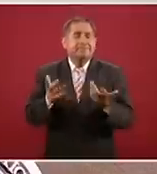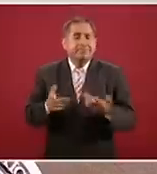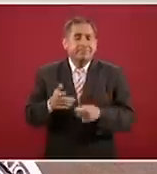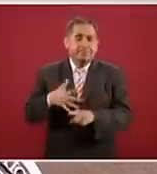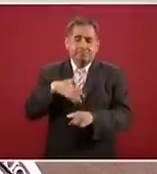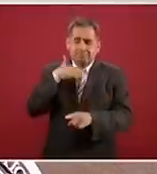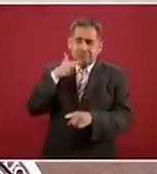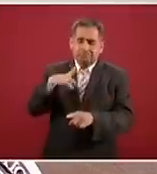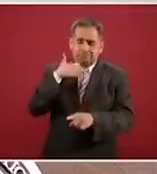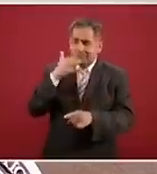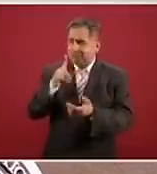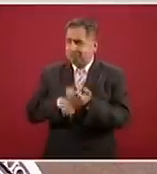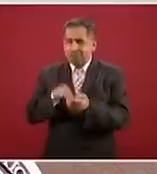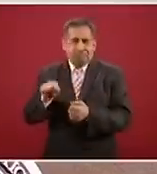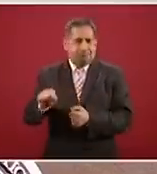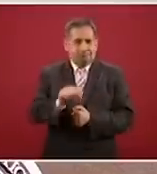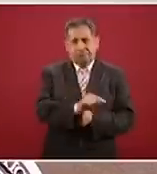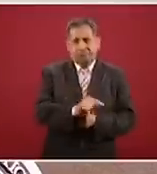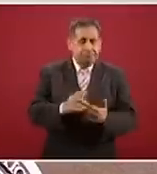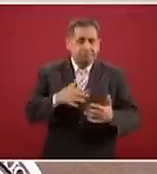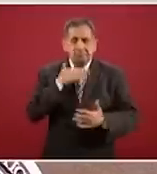corrupción.